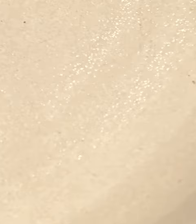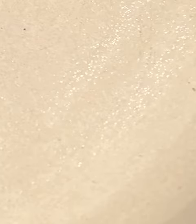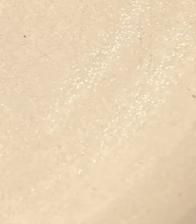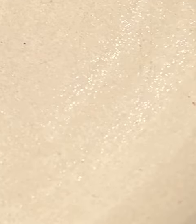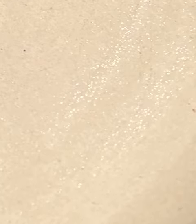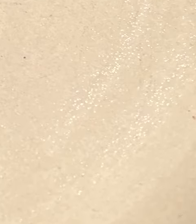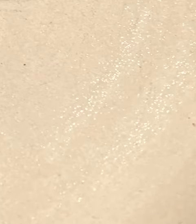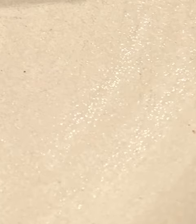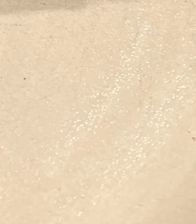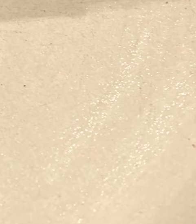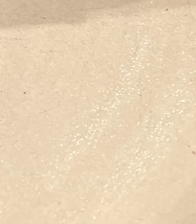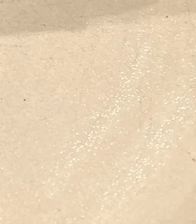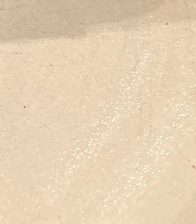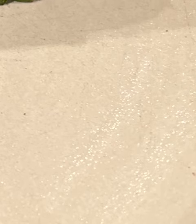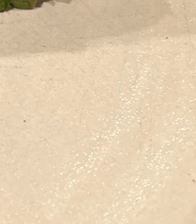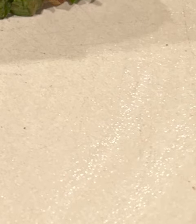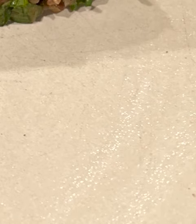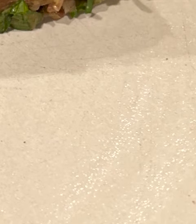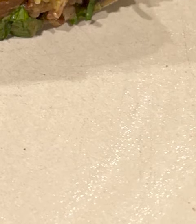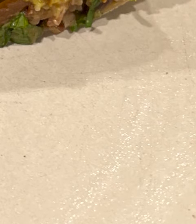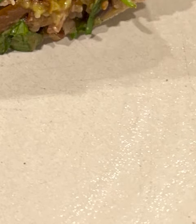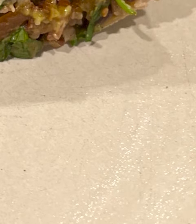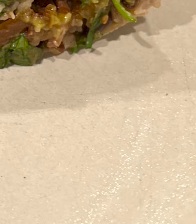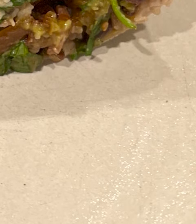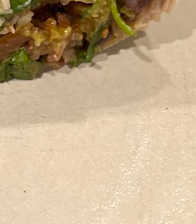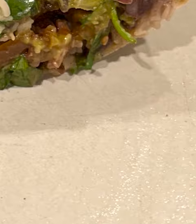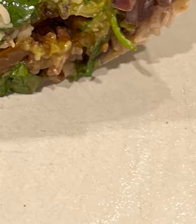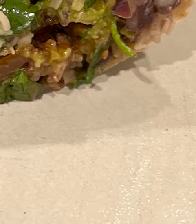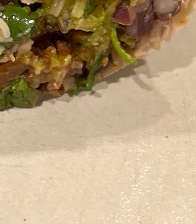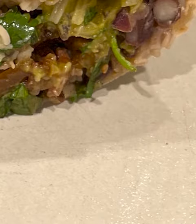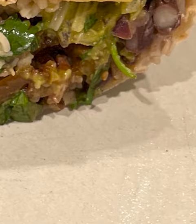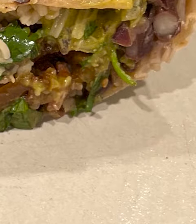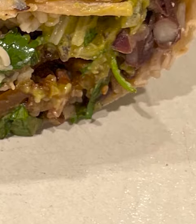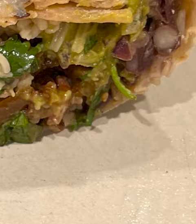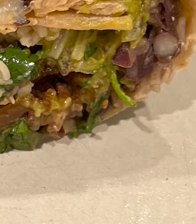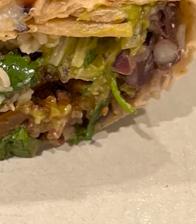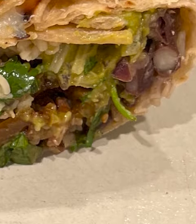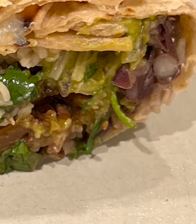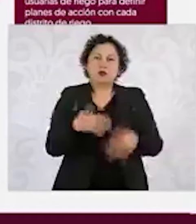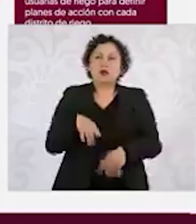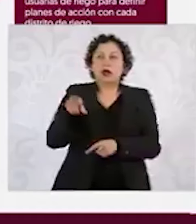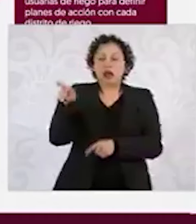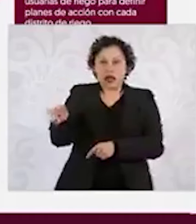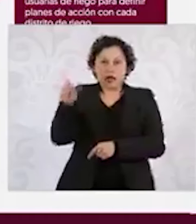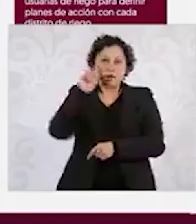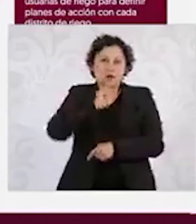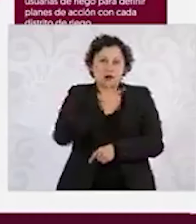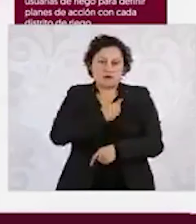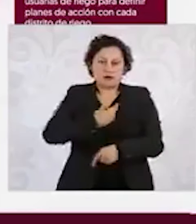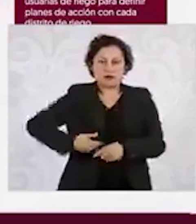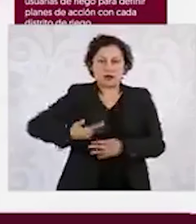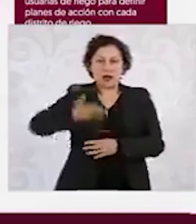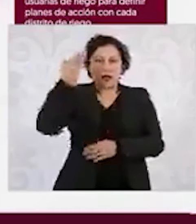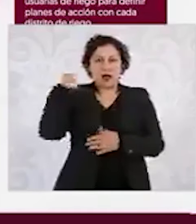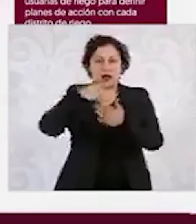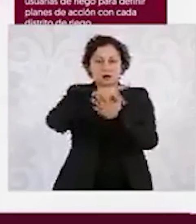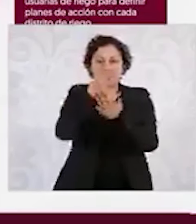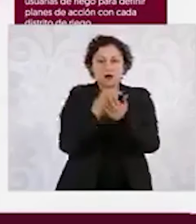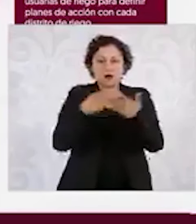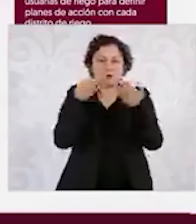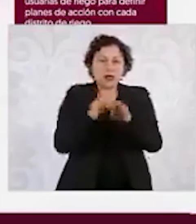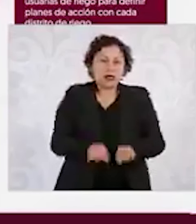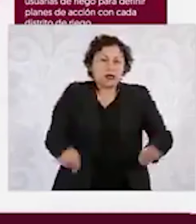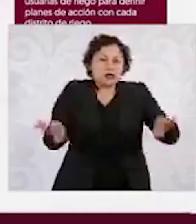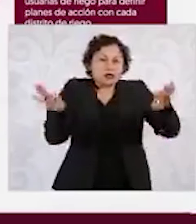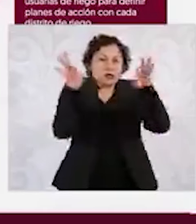es muy importante para su alimentación. Para ello, dijo que convocarán a todos los actores de la cadena a firmar un acuerdo nacional por el maíz y la tortilla,